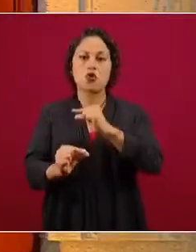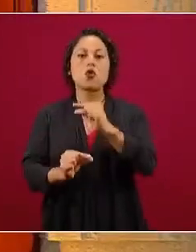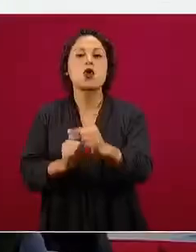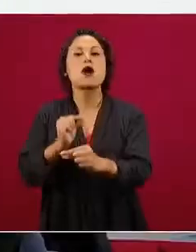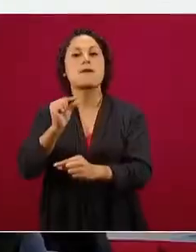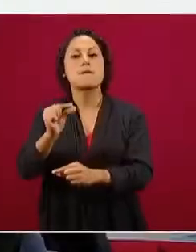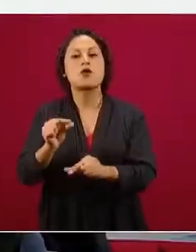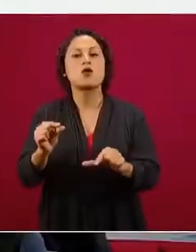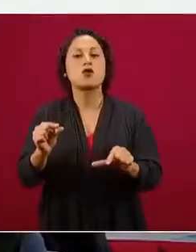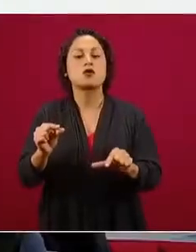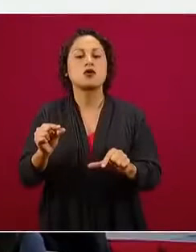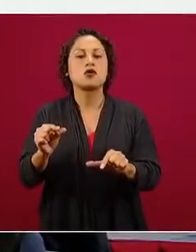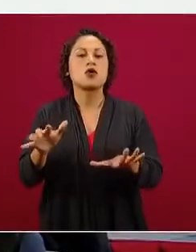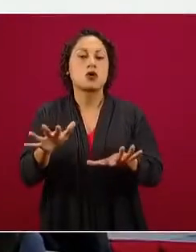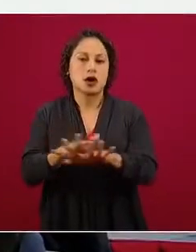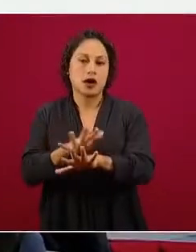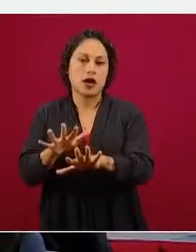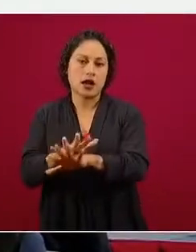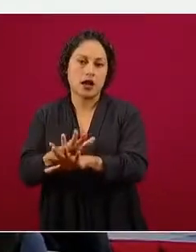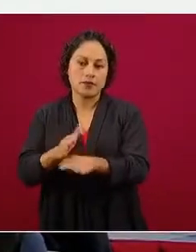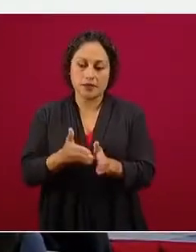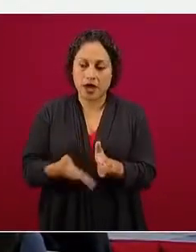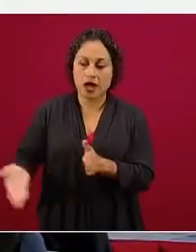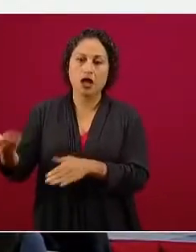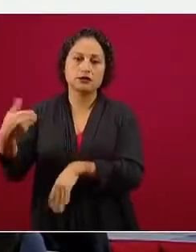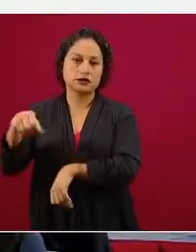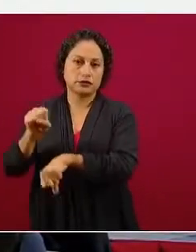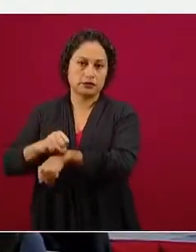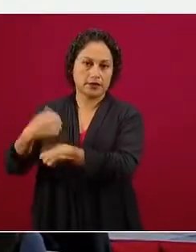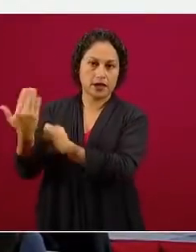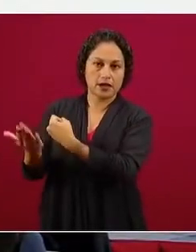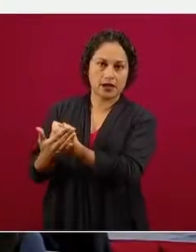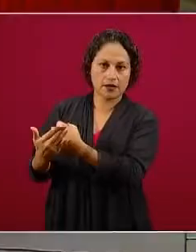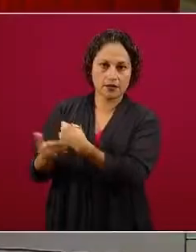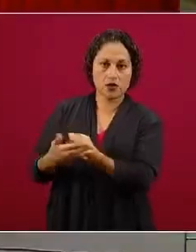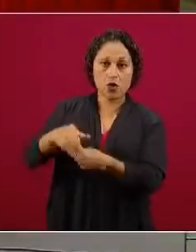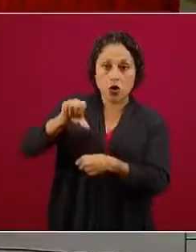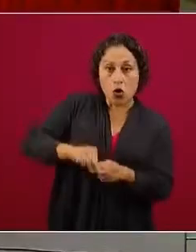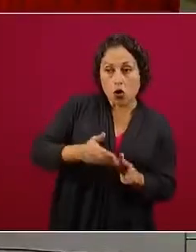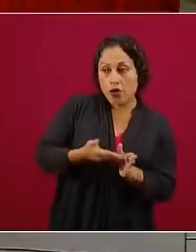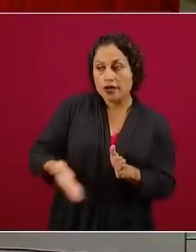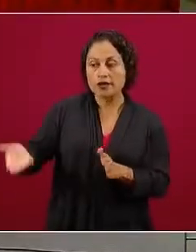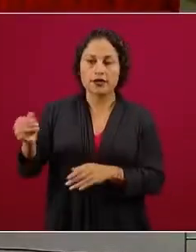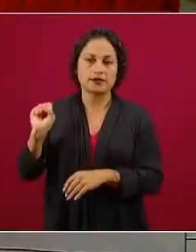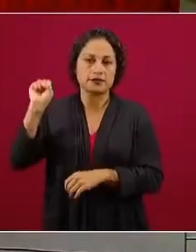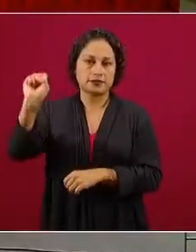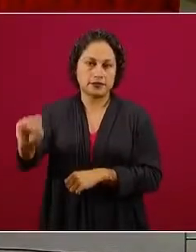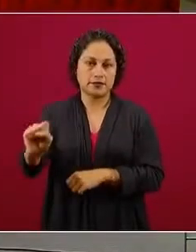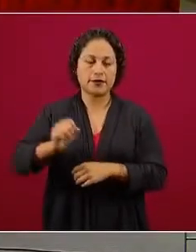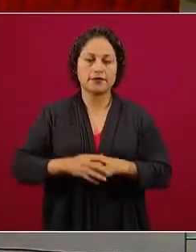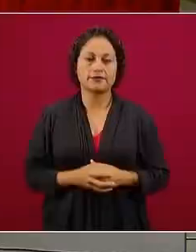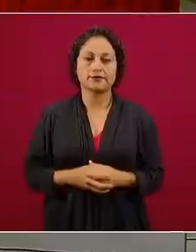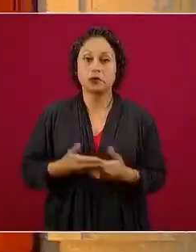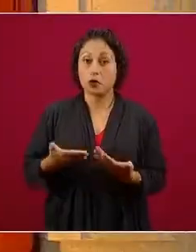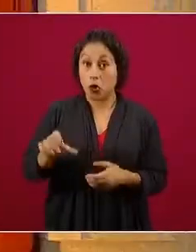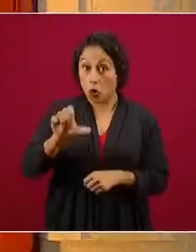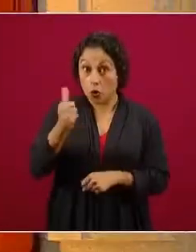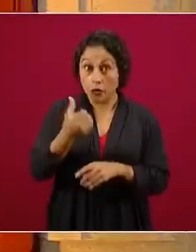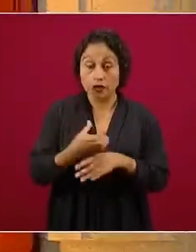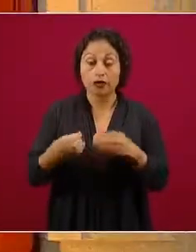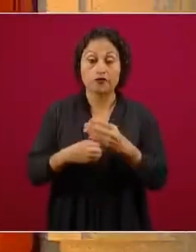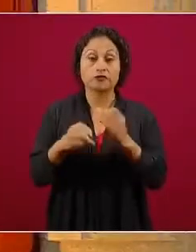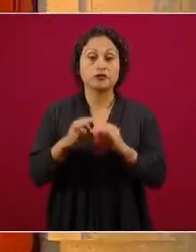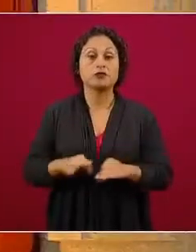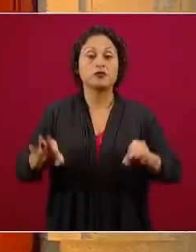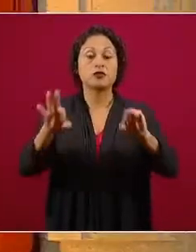durante esta semana que vamos a transcurrir desde aquí al sábado. Otro dato importante es que también ya por primera vez en el